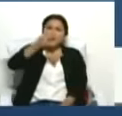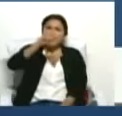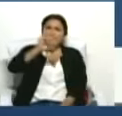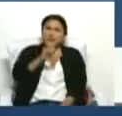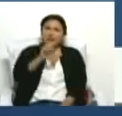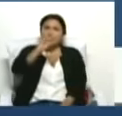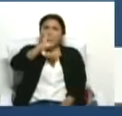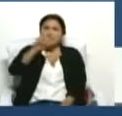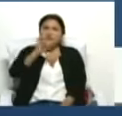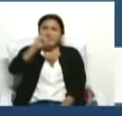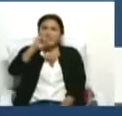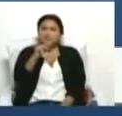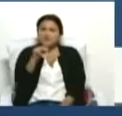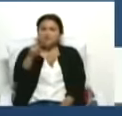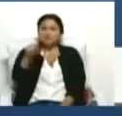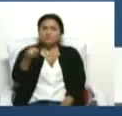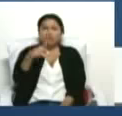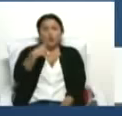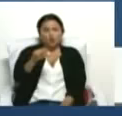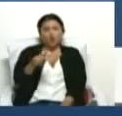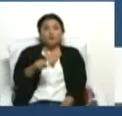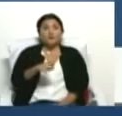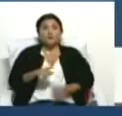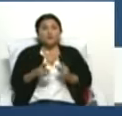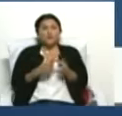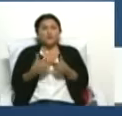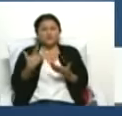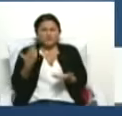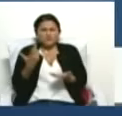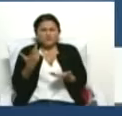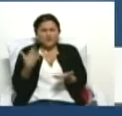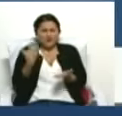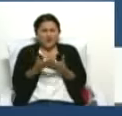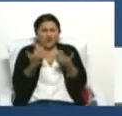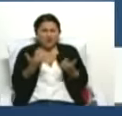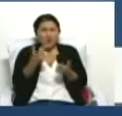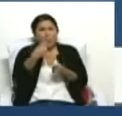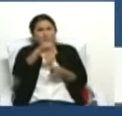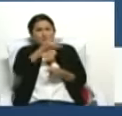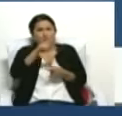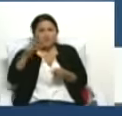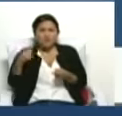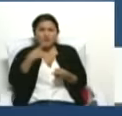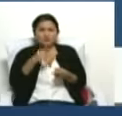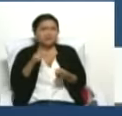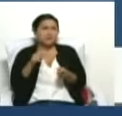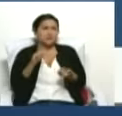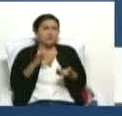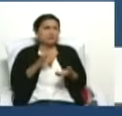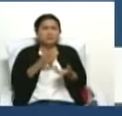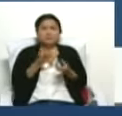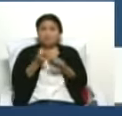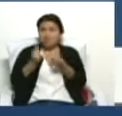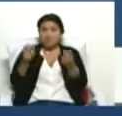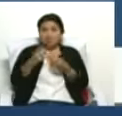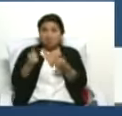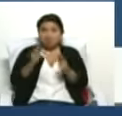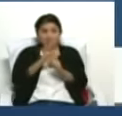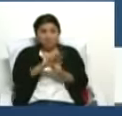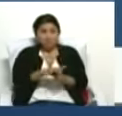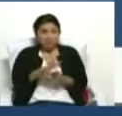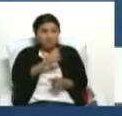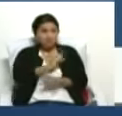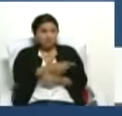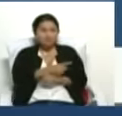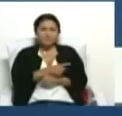Entonces, ¿cómo explican que hasta ahorita haya gente diciendo de una desaparición forzada? Es algo impresionante,